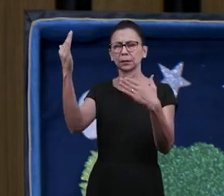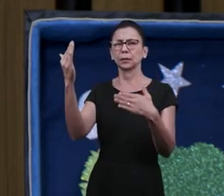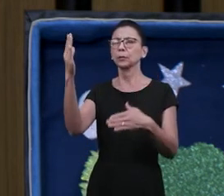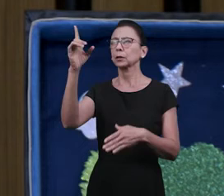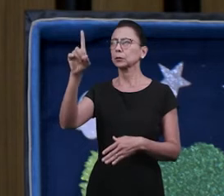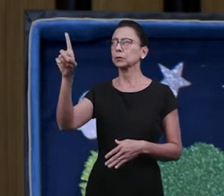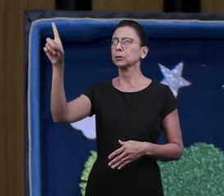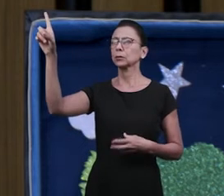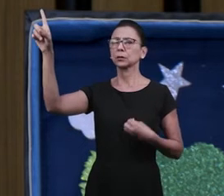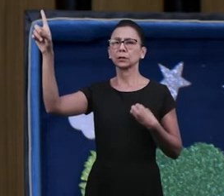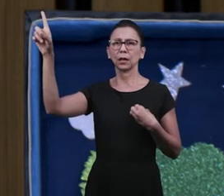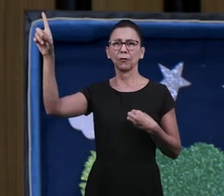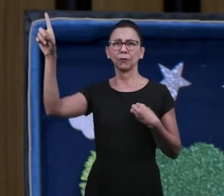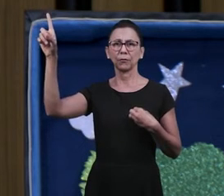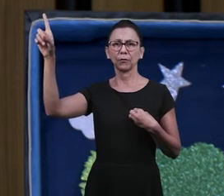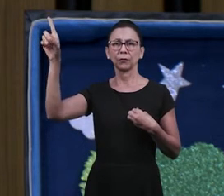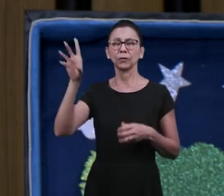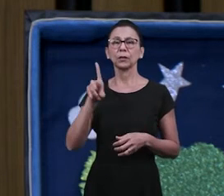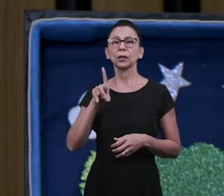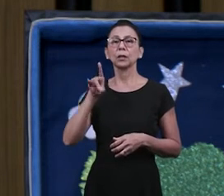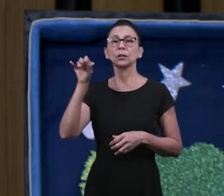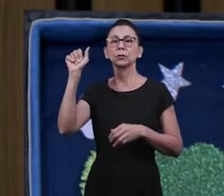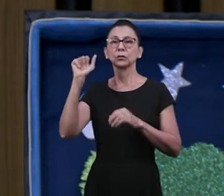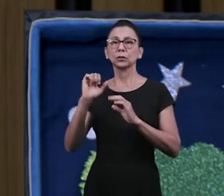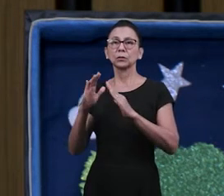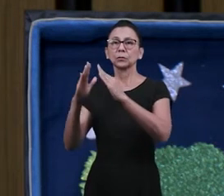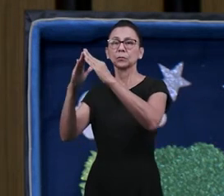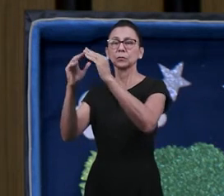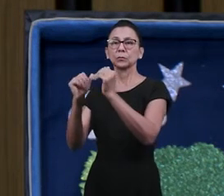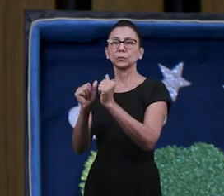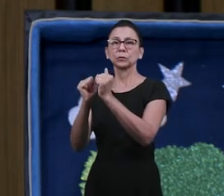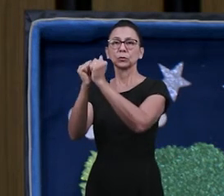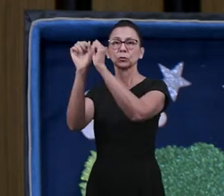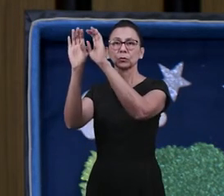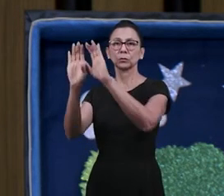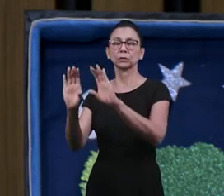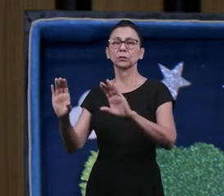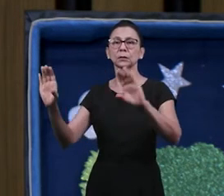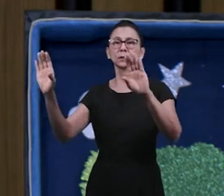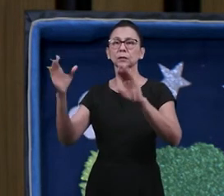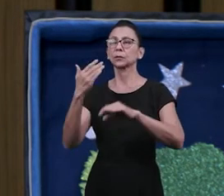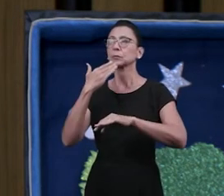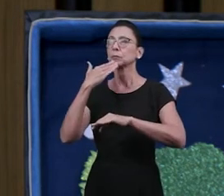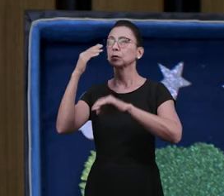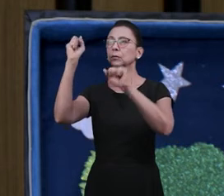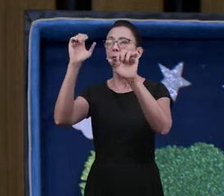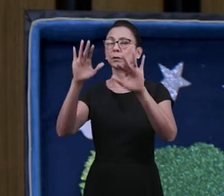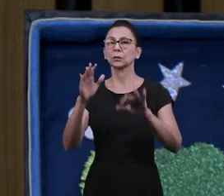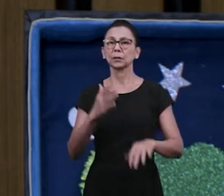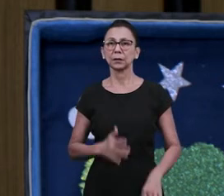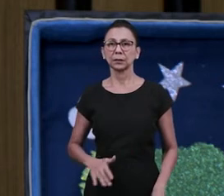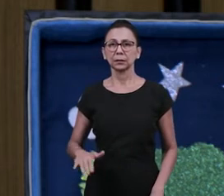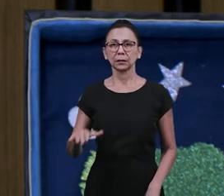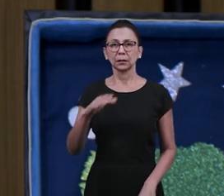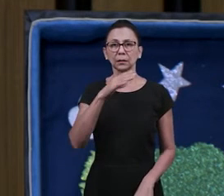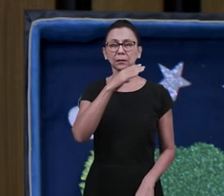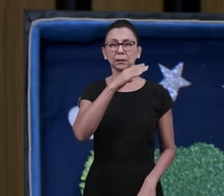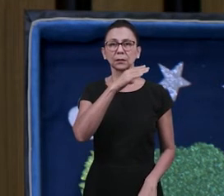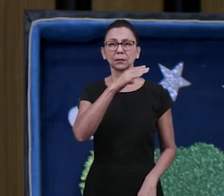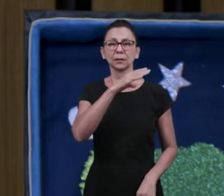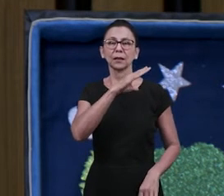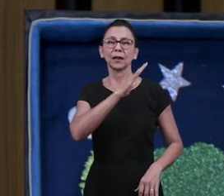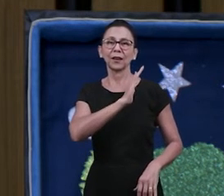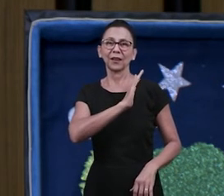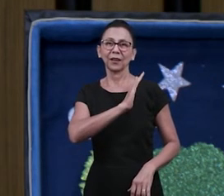nuestro Dios está vivo y un día nosotros vamos a ir a vivir ahí en el cielo contigo. Bendice a los niños y a las